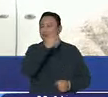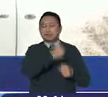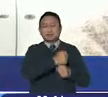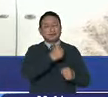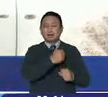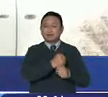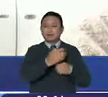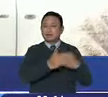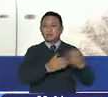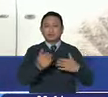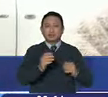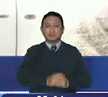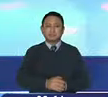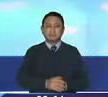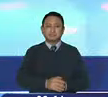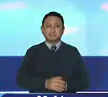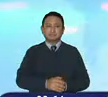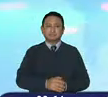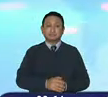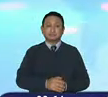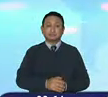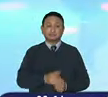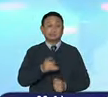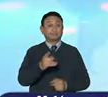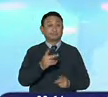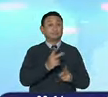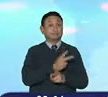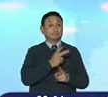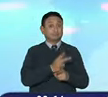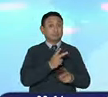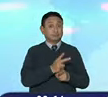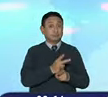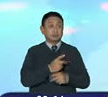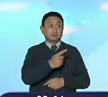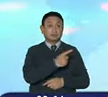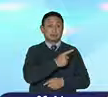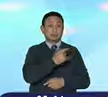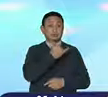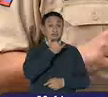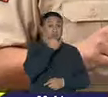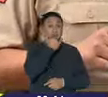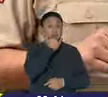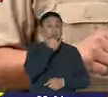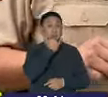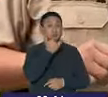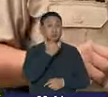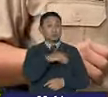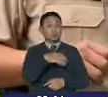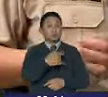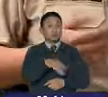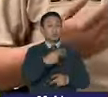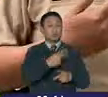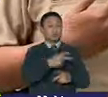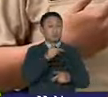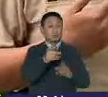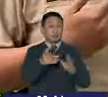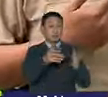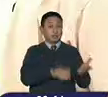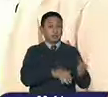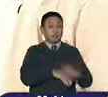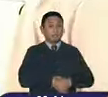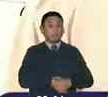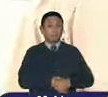vida para recuperar la moneda. A tener mucho cuidado, manipulación que pudo haber acabado en una desgracia, en Quito